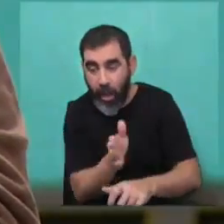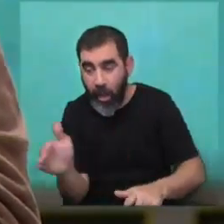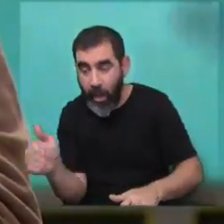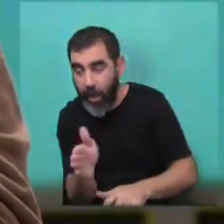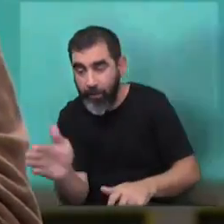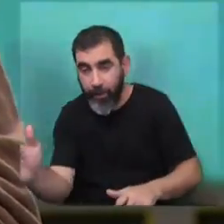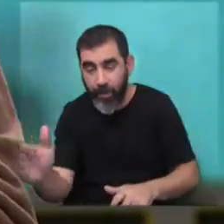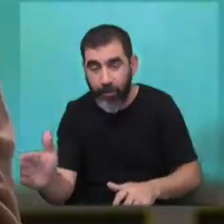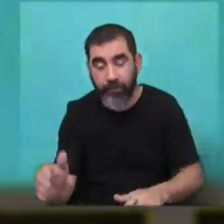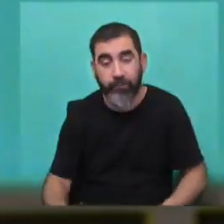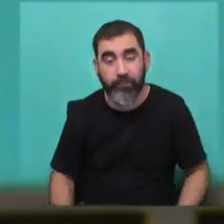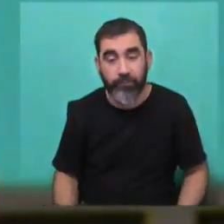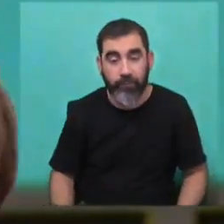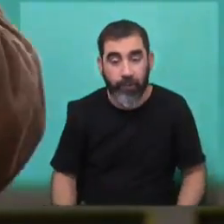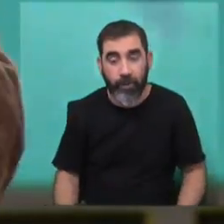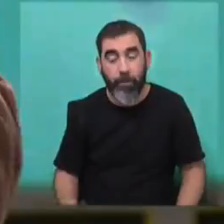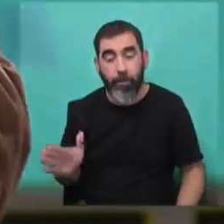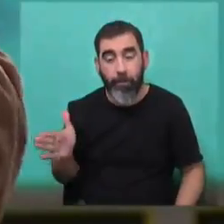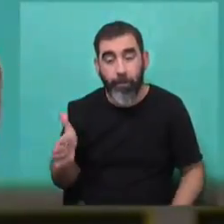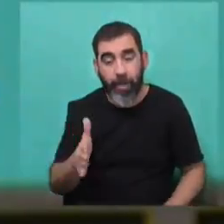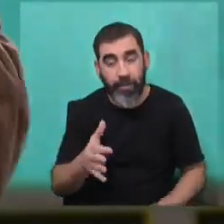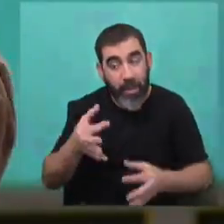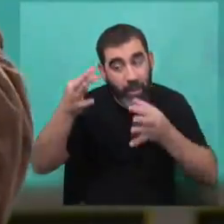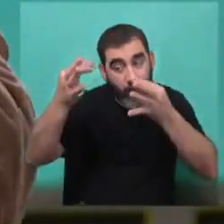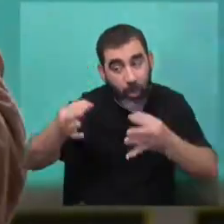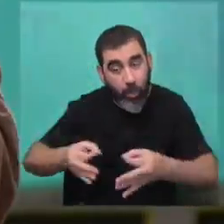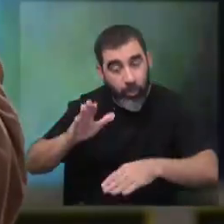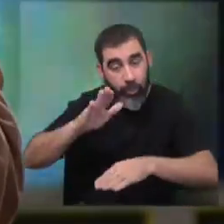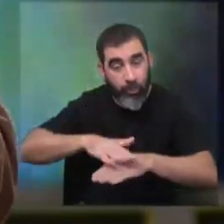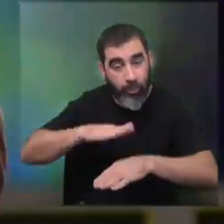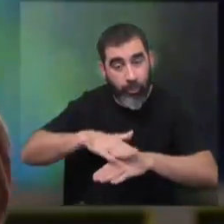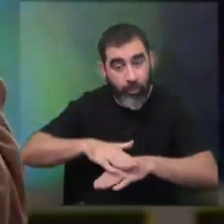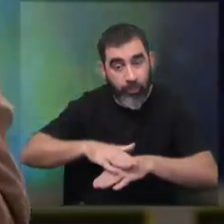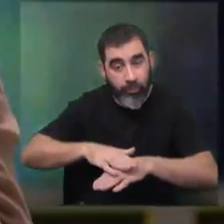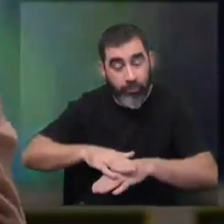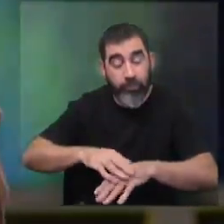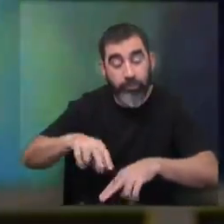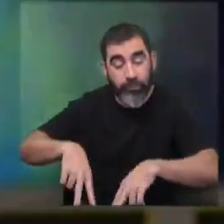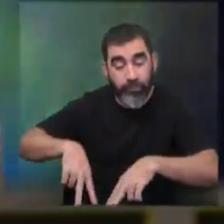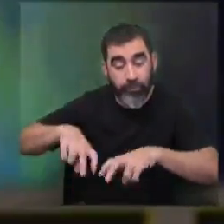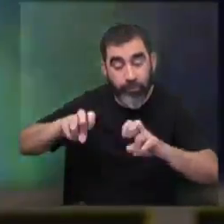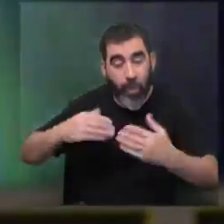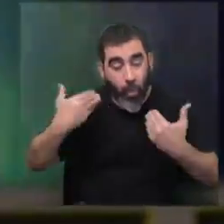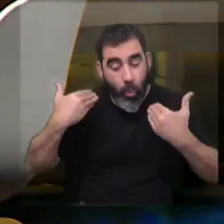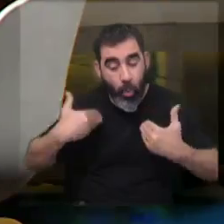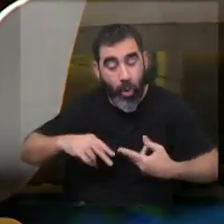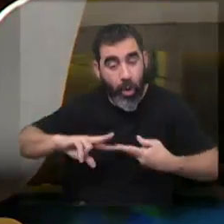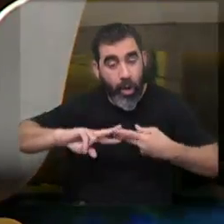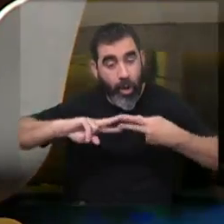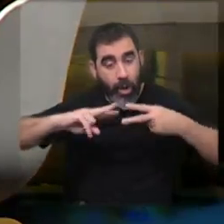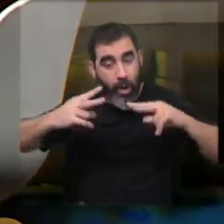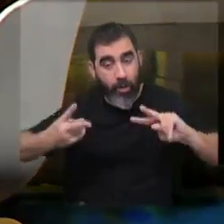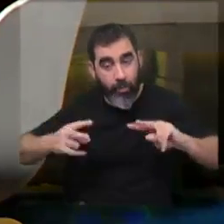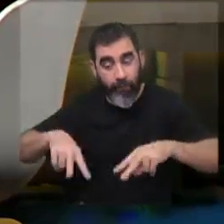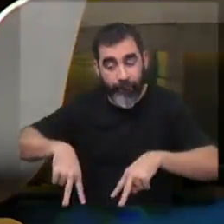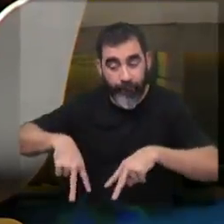Exacto. Y bueno, los peces anuales justo están en ese lugar, varias especies, y estamos trabajando a nivel morfológico, genético, en estudiar un